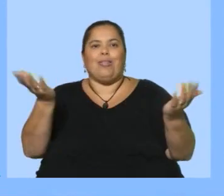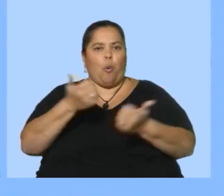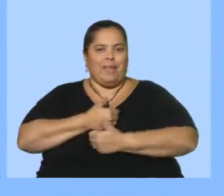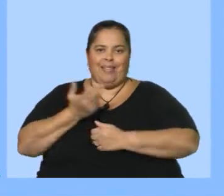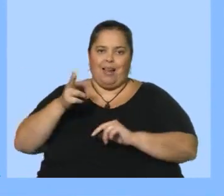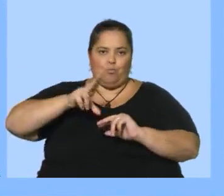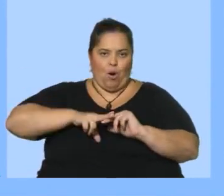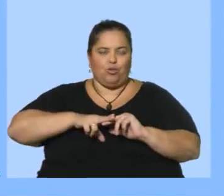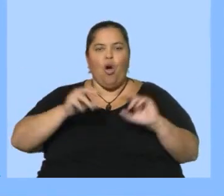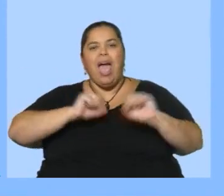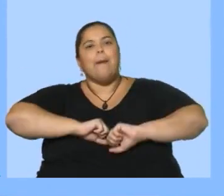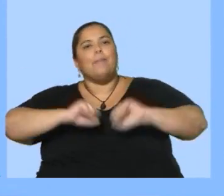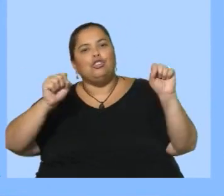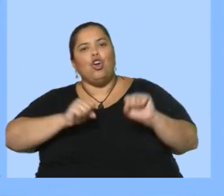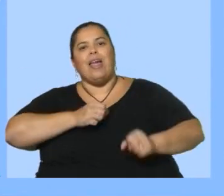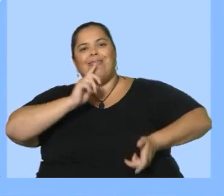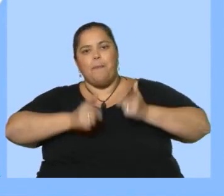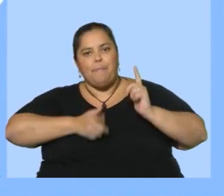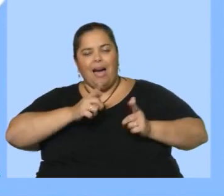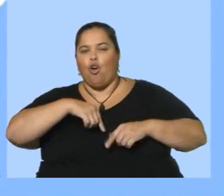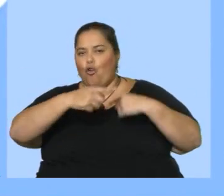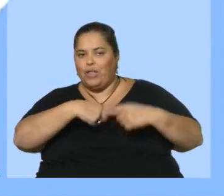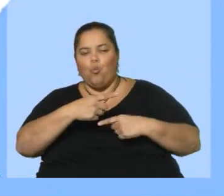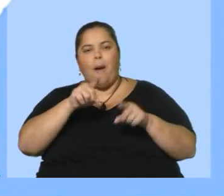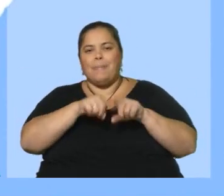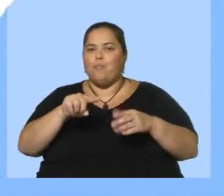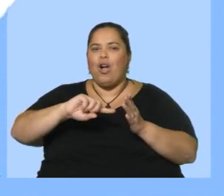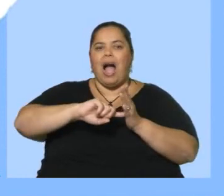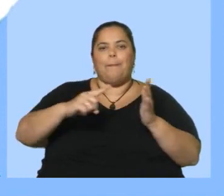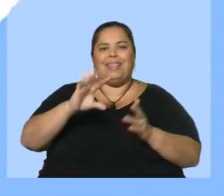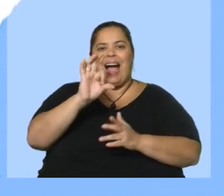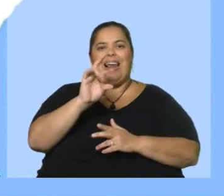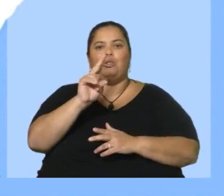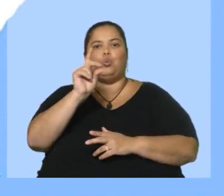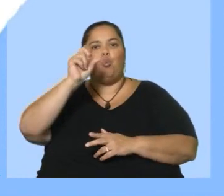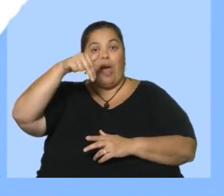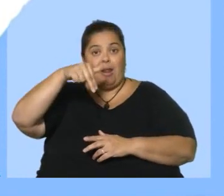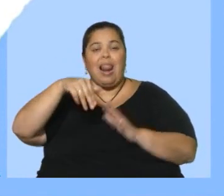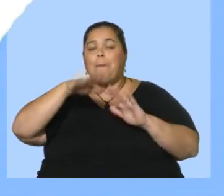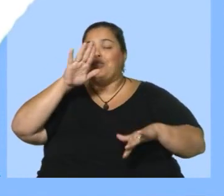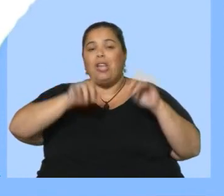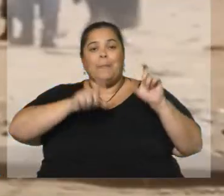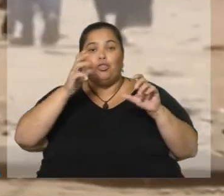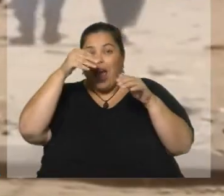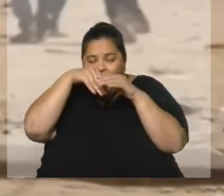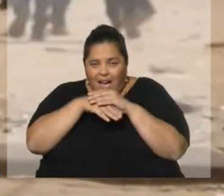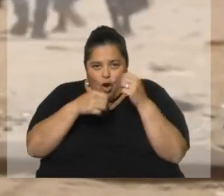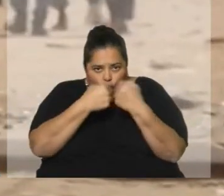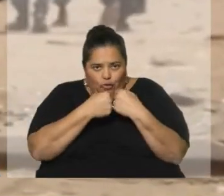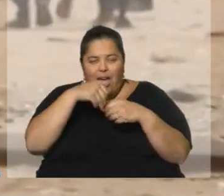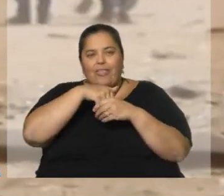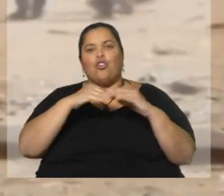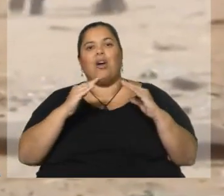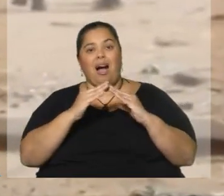Las explosiones y disparos continúan en Jartum, la capital de Sudán, donde la mayoría de sus habitantes permanecen atrincherados en sus casas, enfrentando no